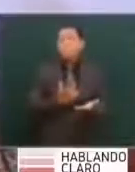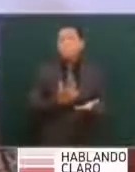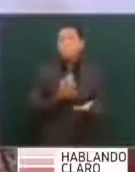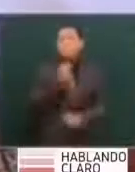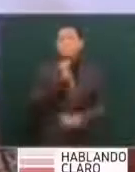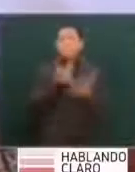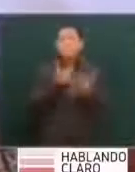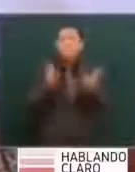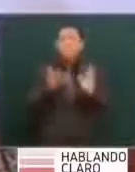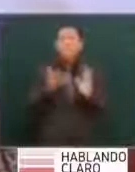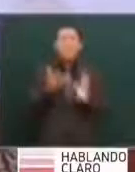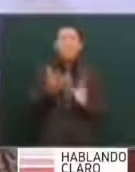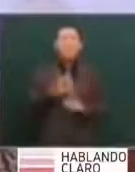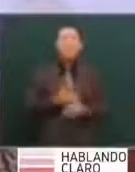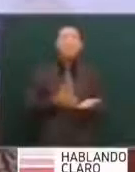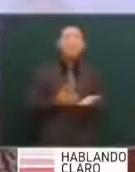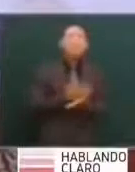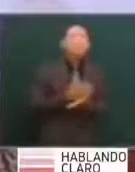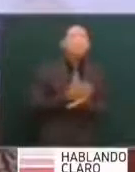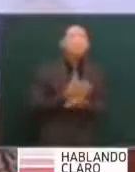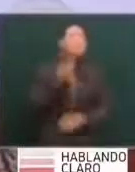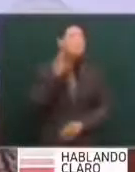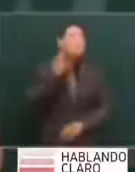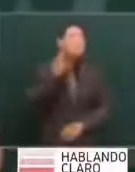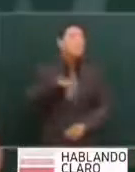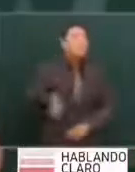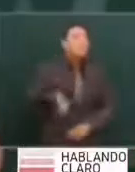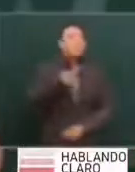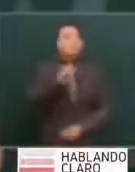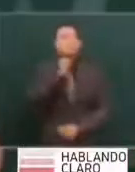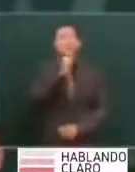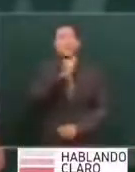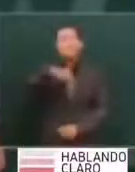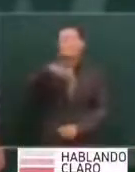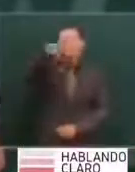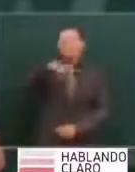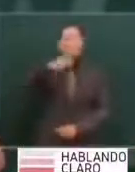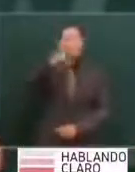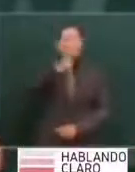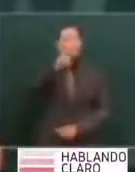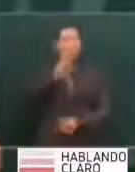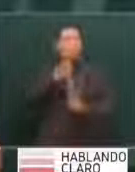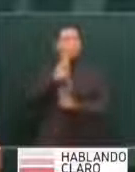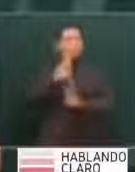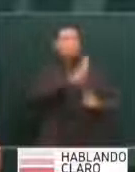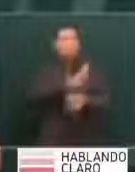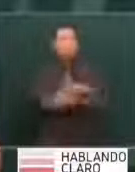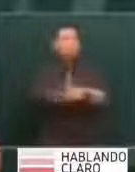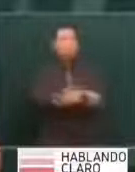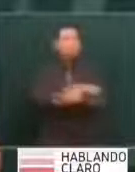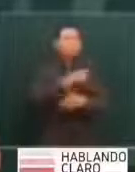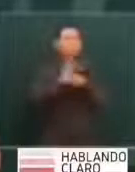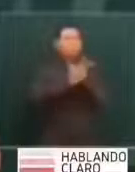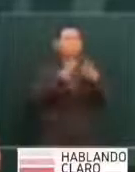ninguna tendencia o sesgo político. México siempre ha sido solidario con Cuba y con